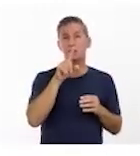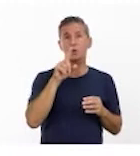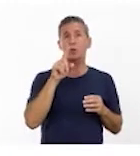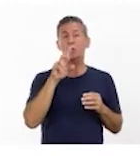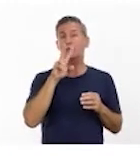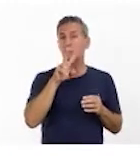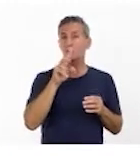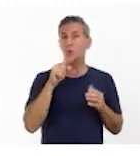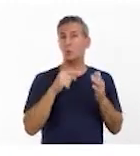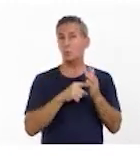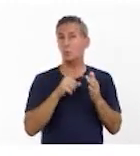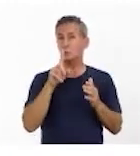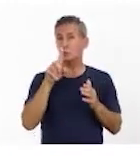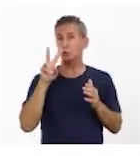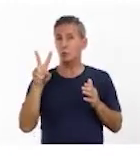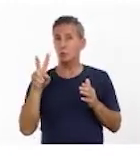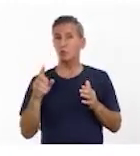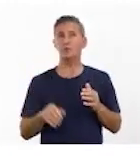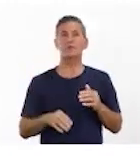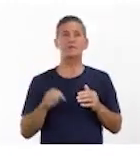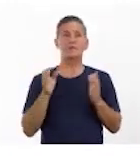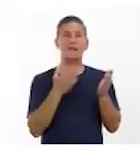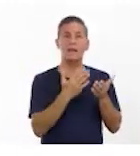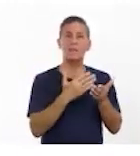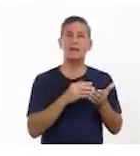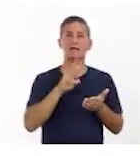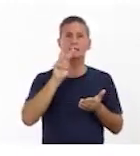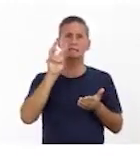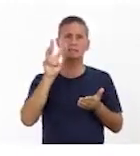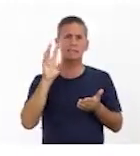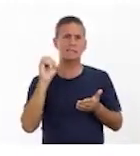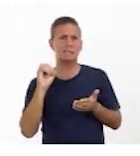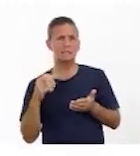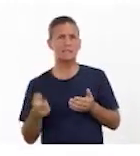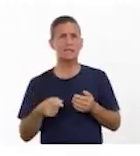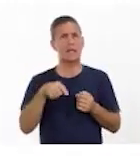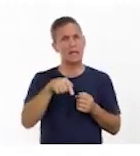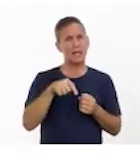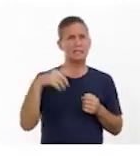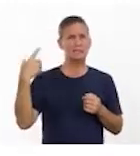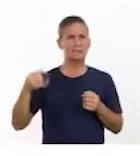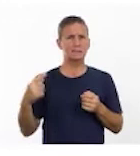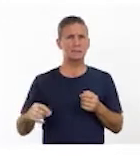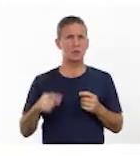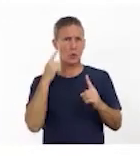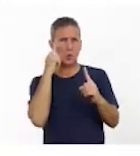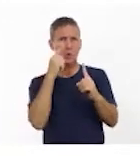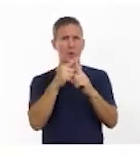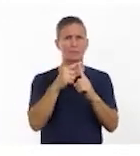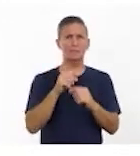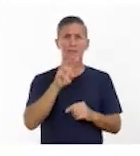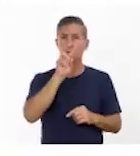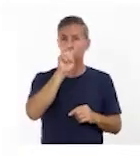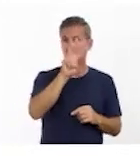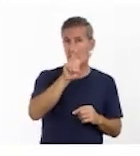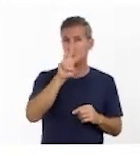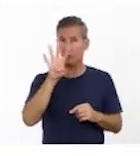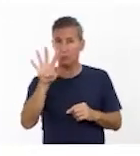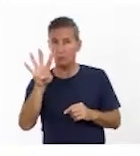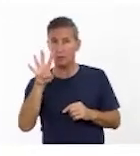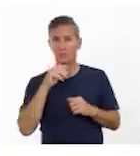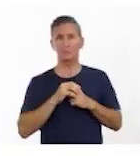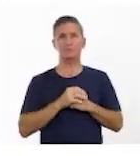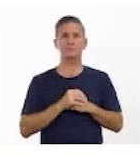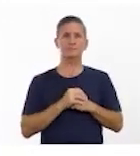2.12, disculpen, página 30. En estos ejercicios van a ejercitar los objetivos 3 y 4.